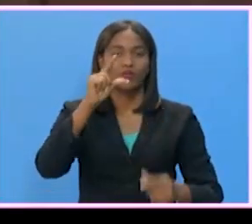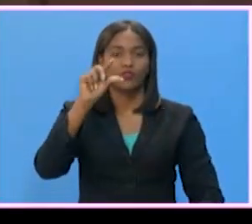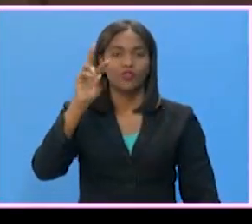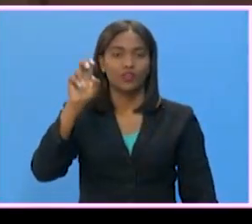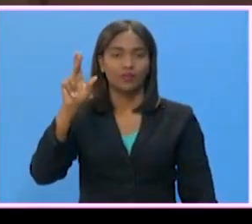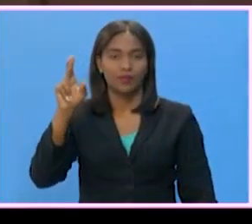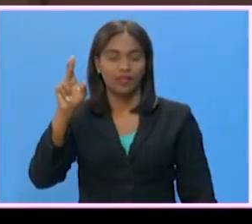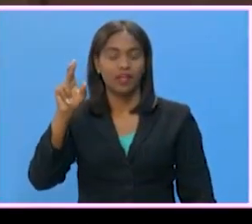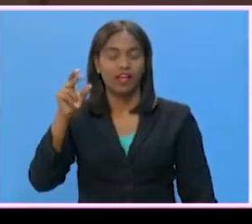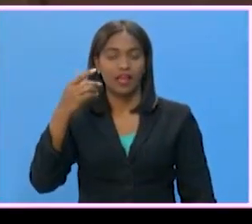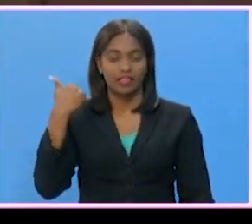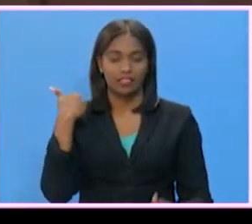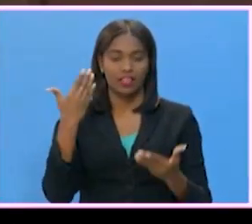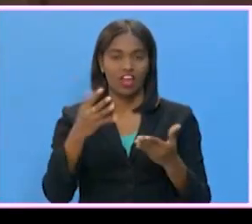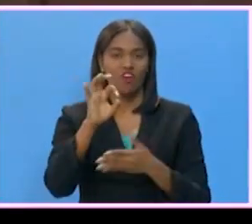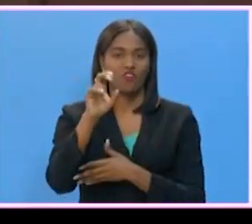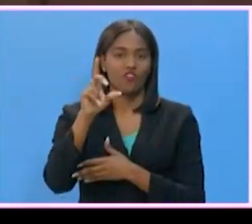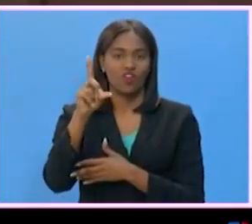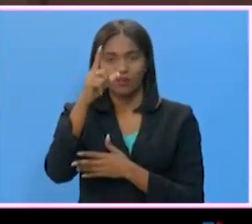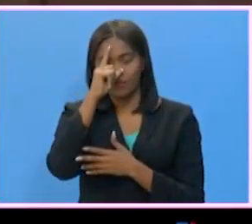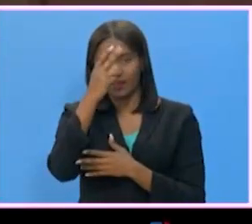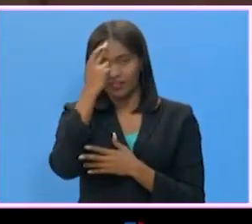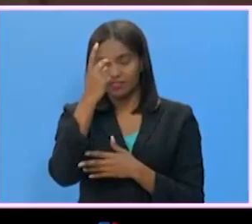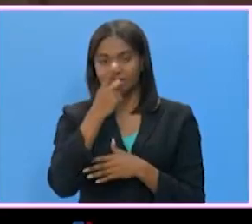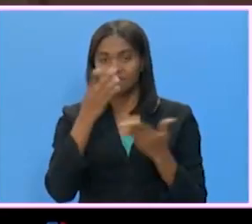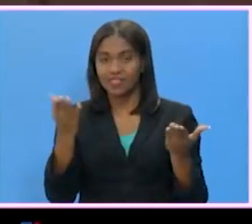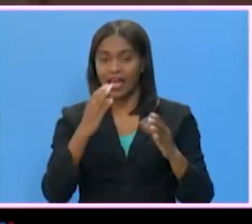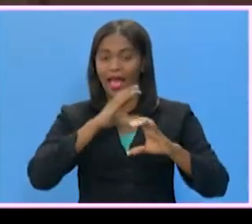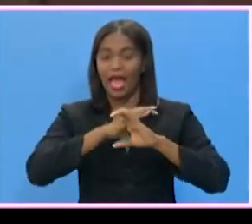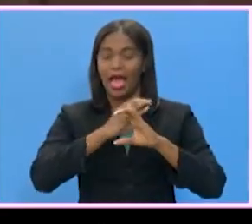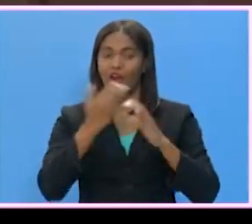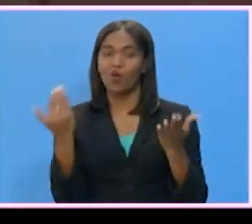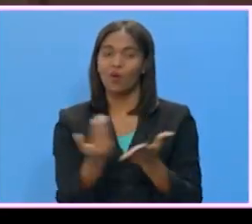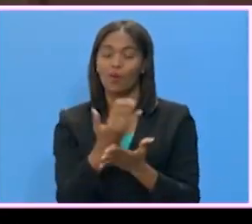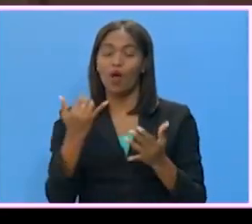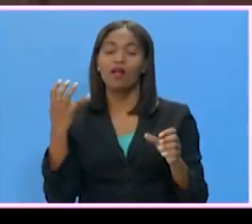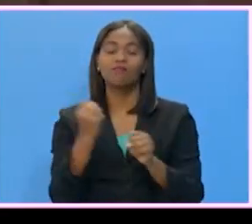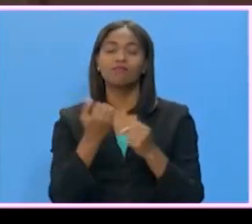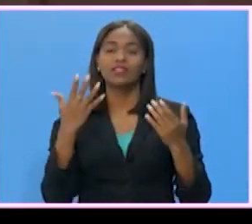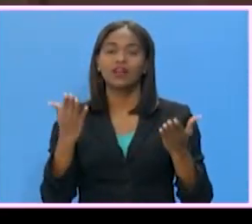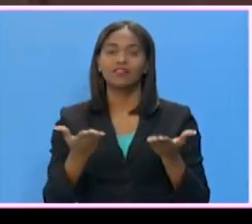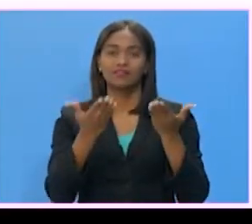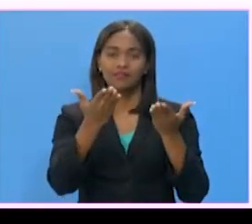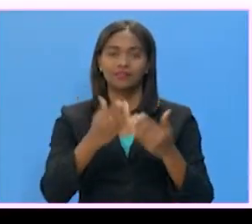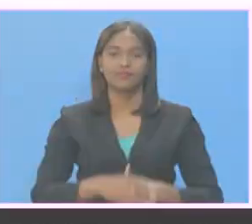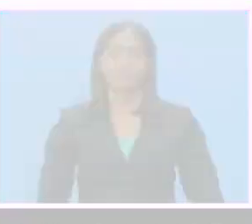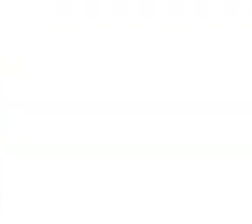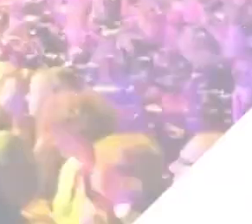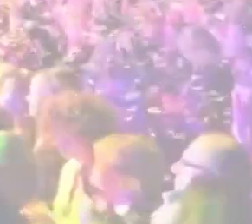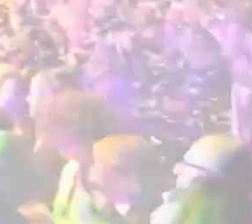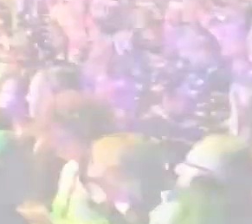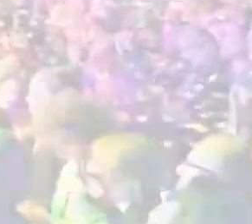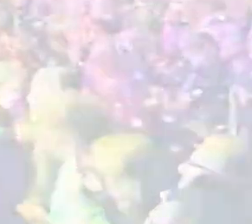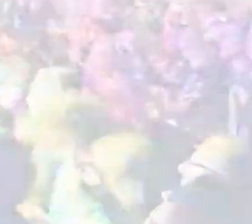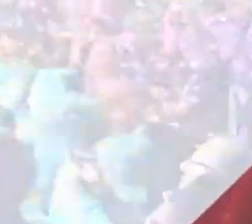concesionario exclusivo de Ford para la República Dominicana. Es todo lo que tengo hasta el momento. Retorno contigo.